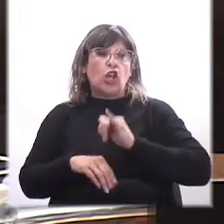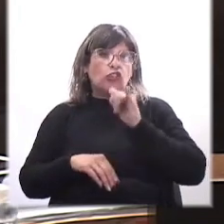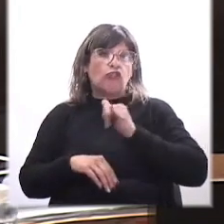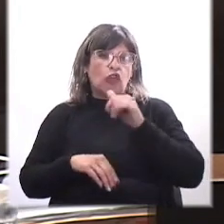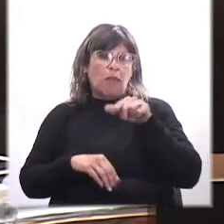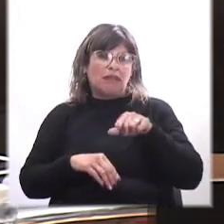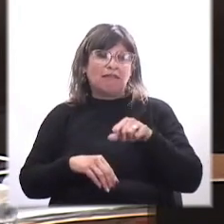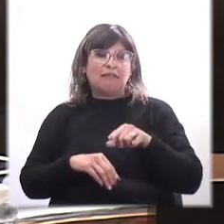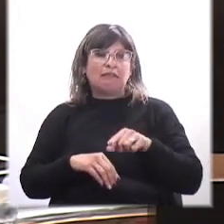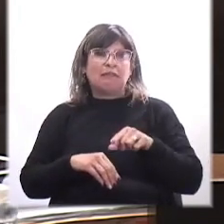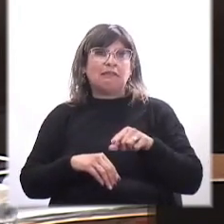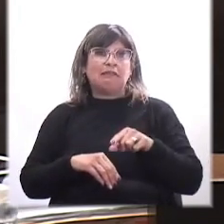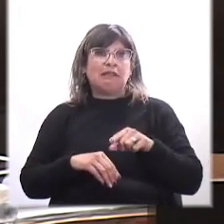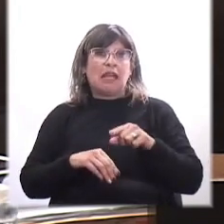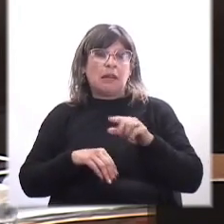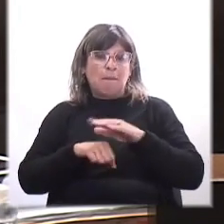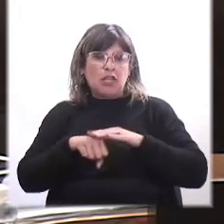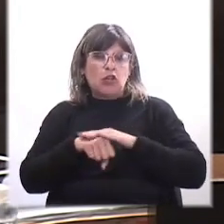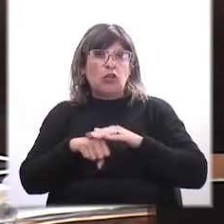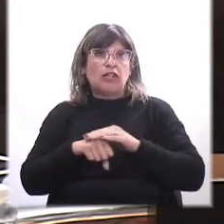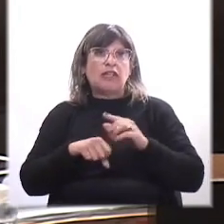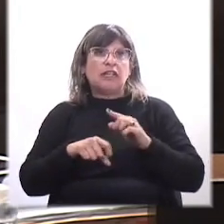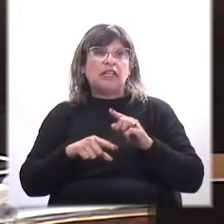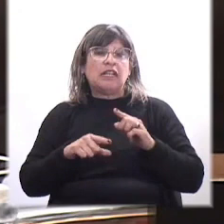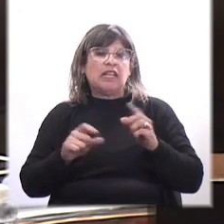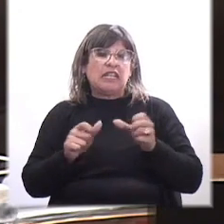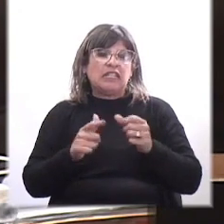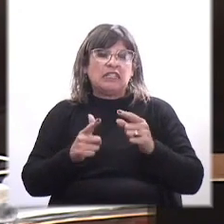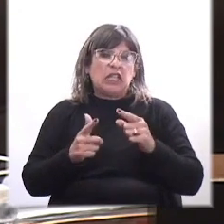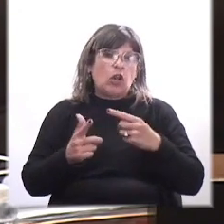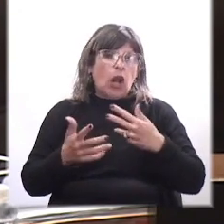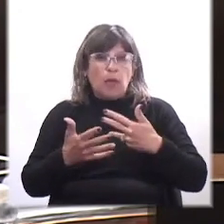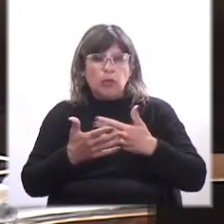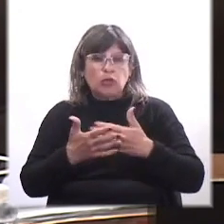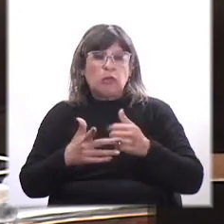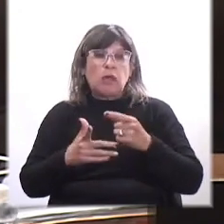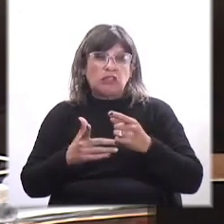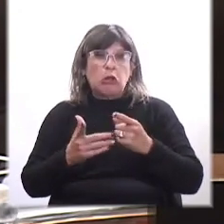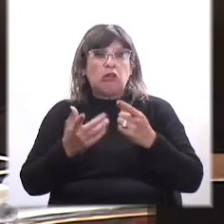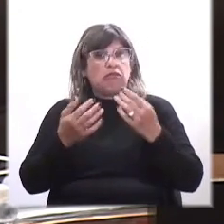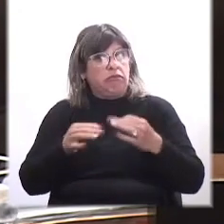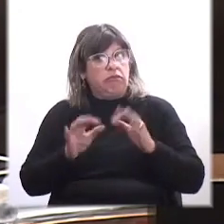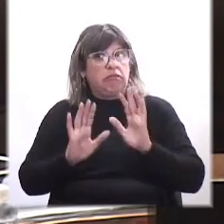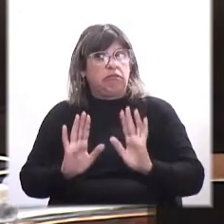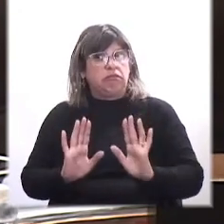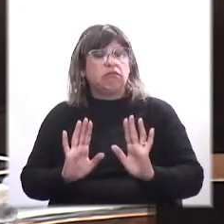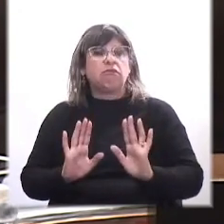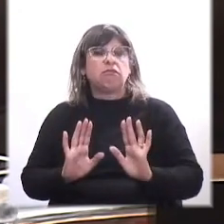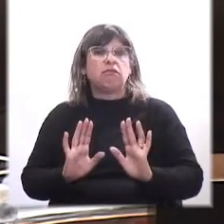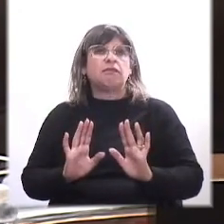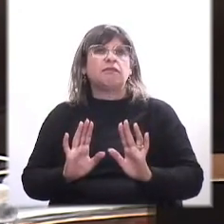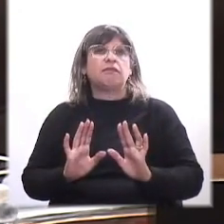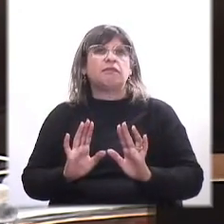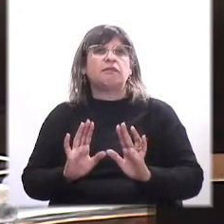en minoría hicieron una aproximación realmente bastante acertada de